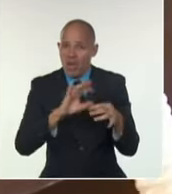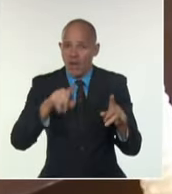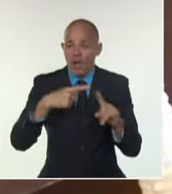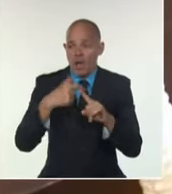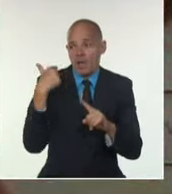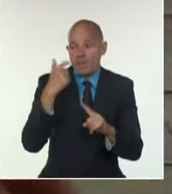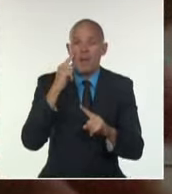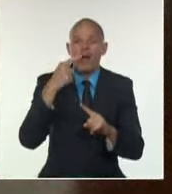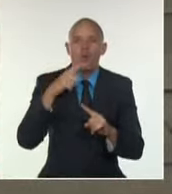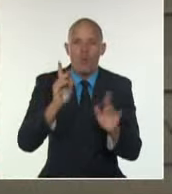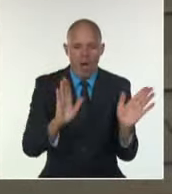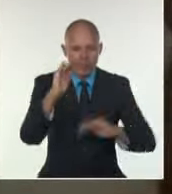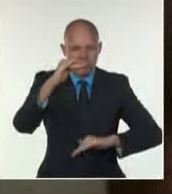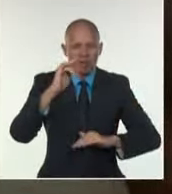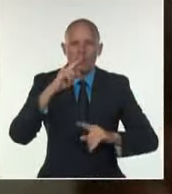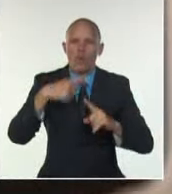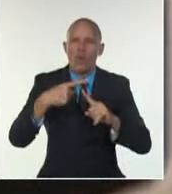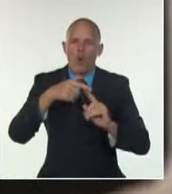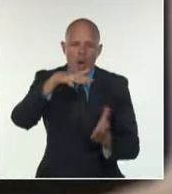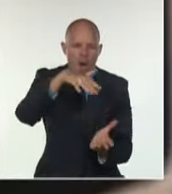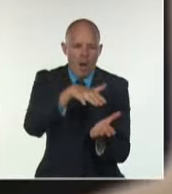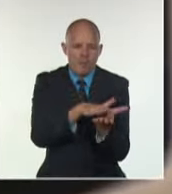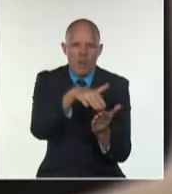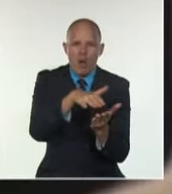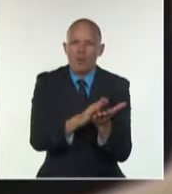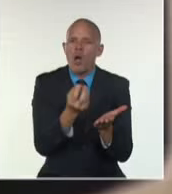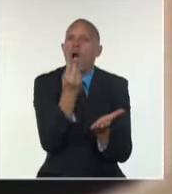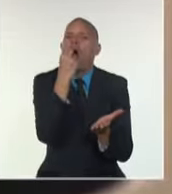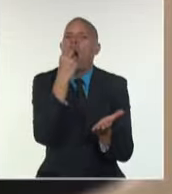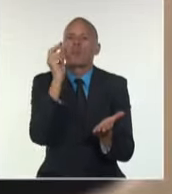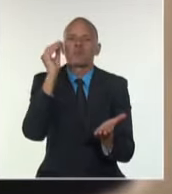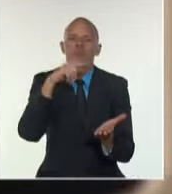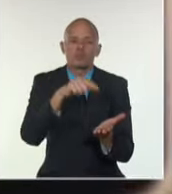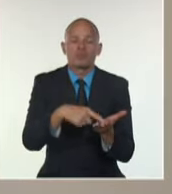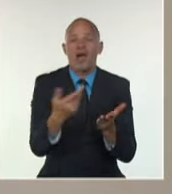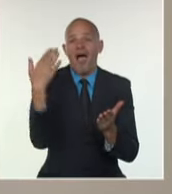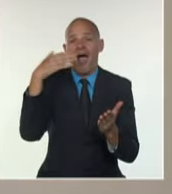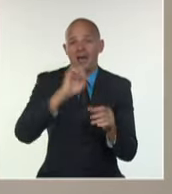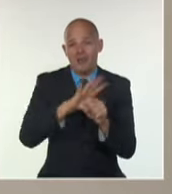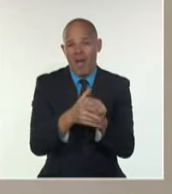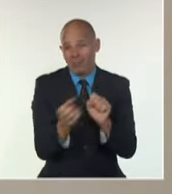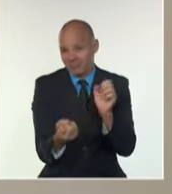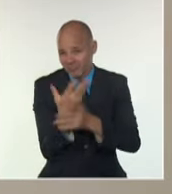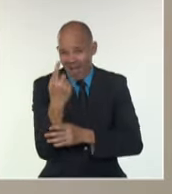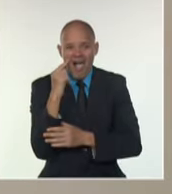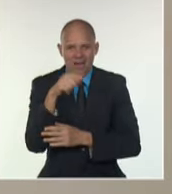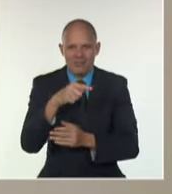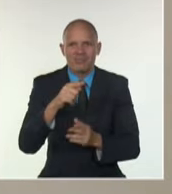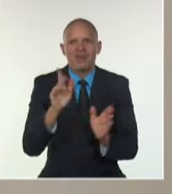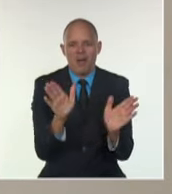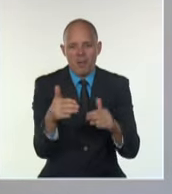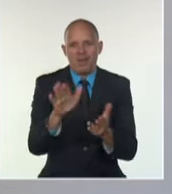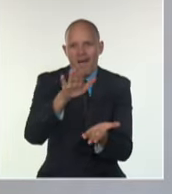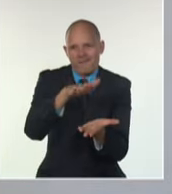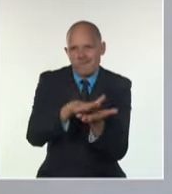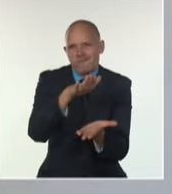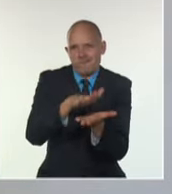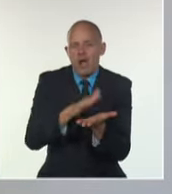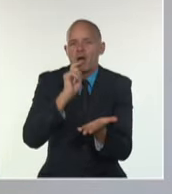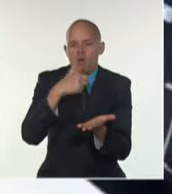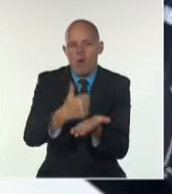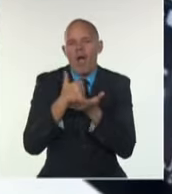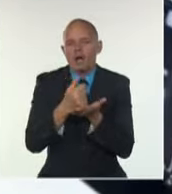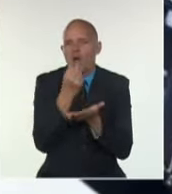ventilador pulmonar Conviovent, diseñado en el fragor del enfrentamiento a la pandemia de COVID-19. En el área de atención